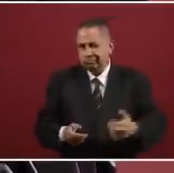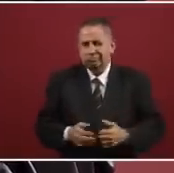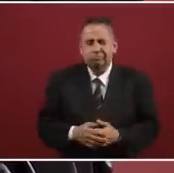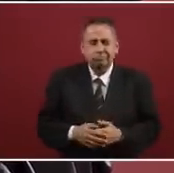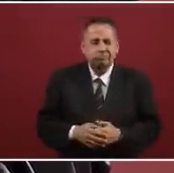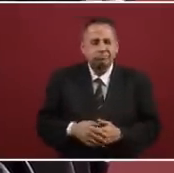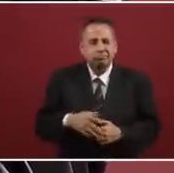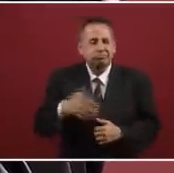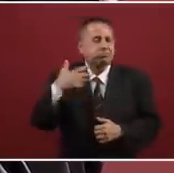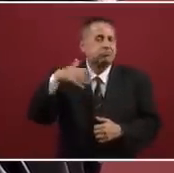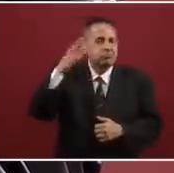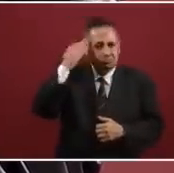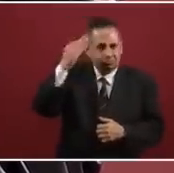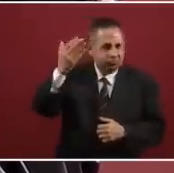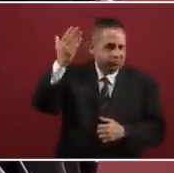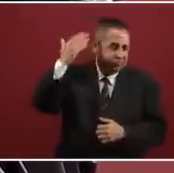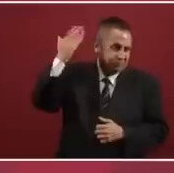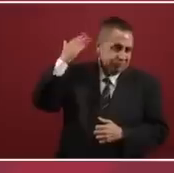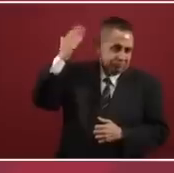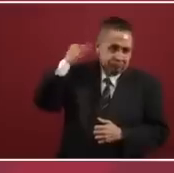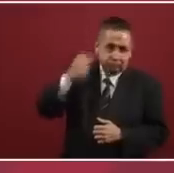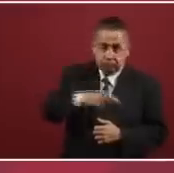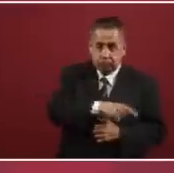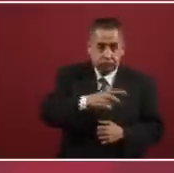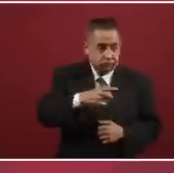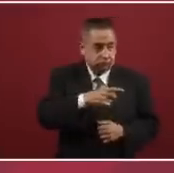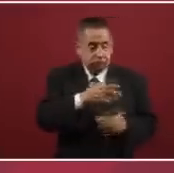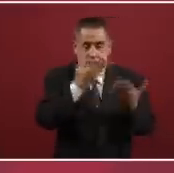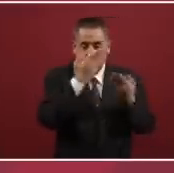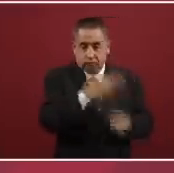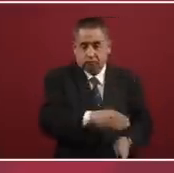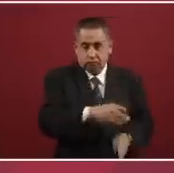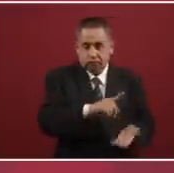Hubo un tiempo en que a un banquero,